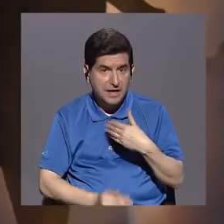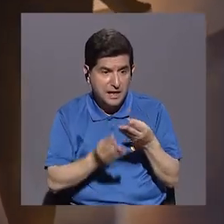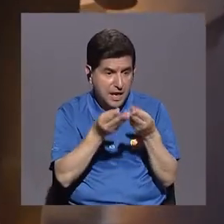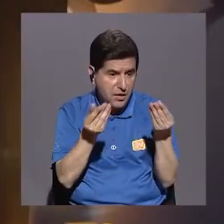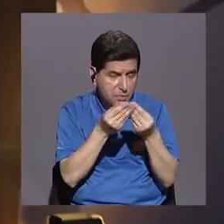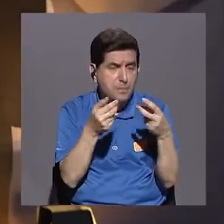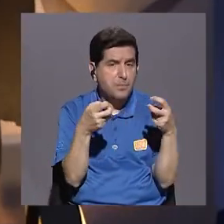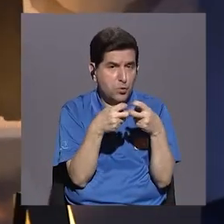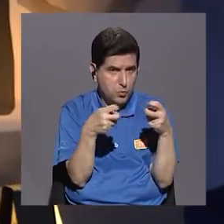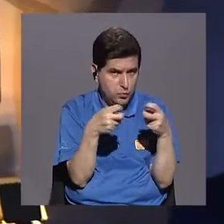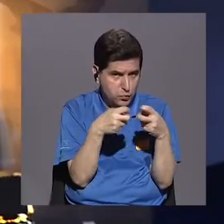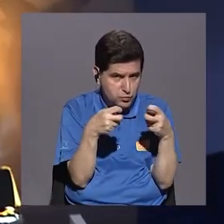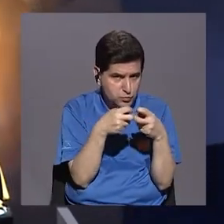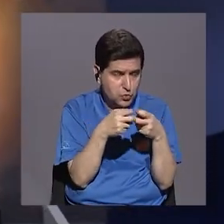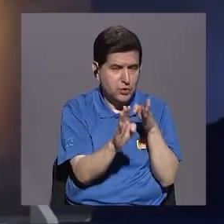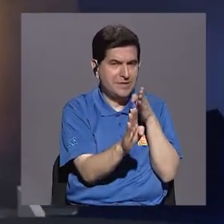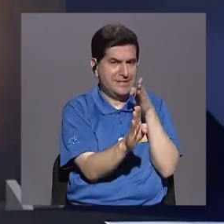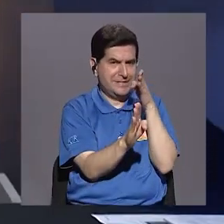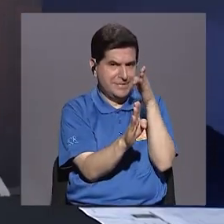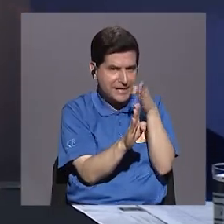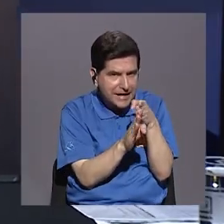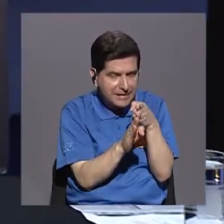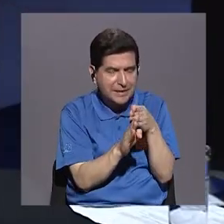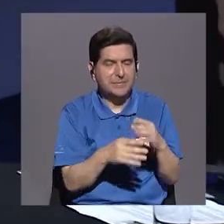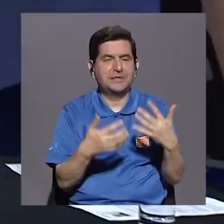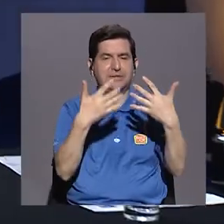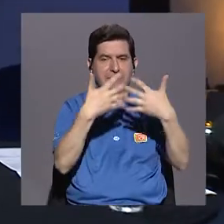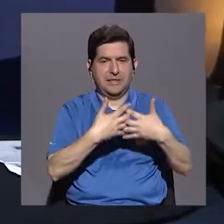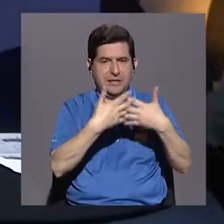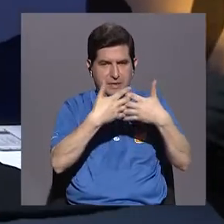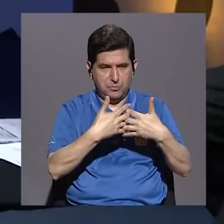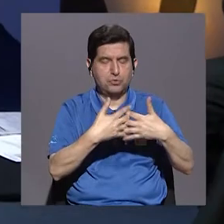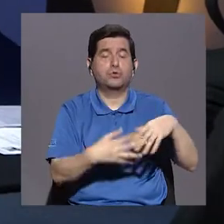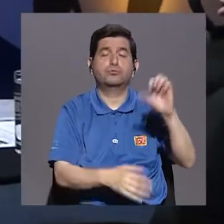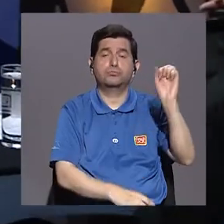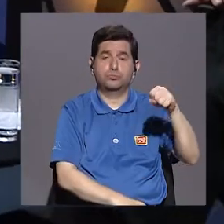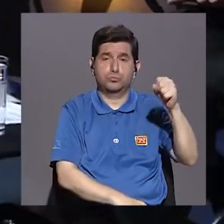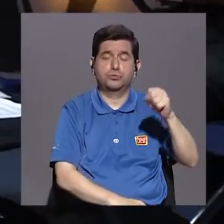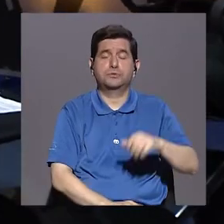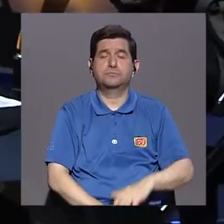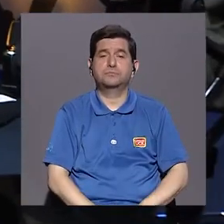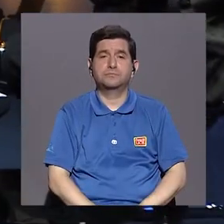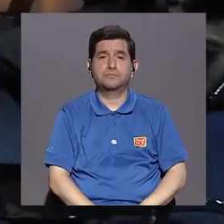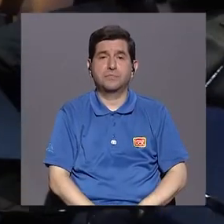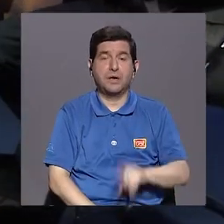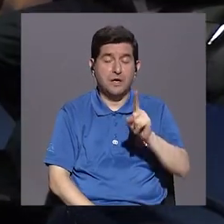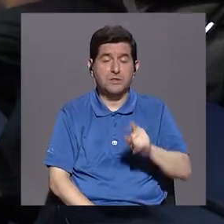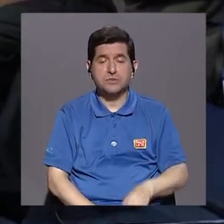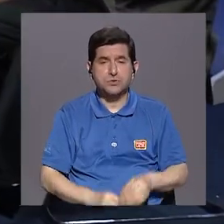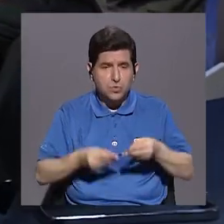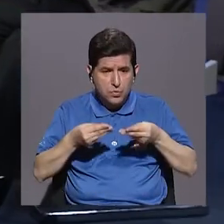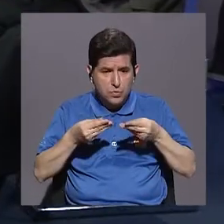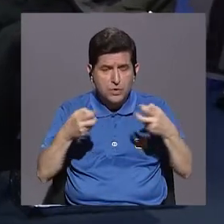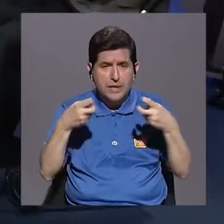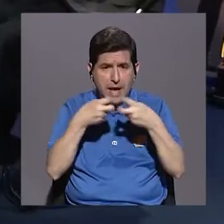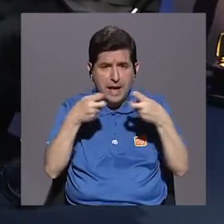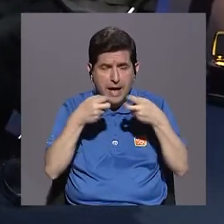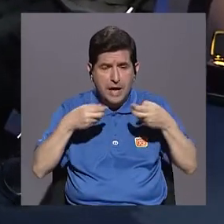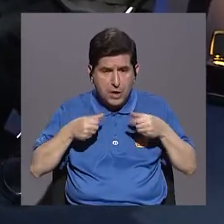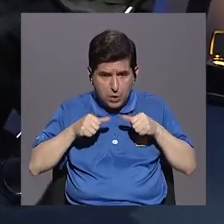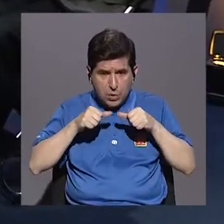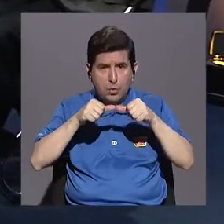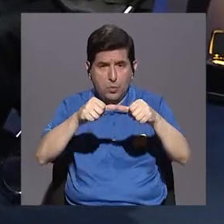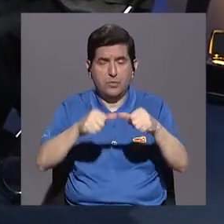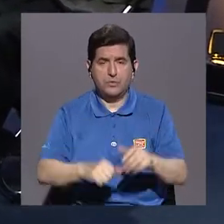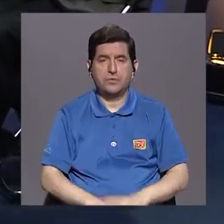electricidad que va directamente al motor va directamente al motor es una es una corriente continua y estábamos